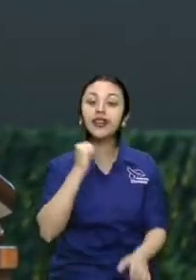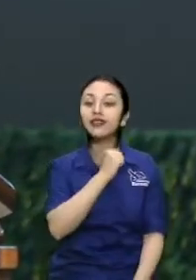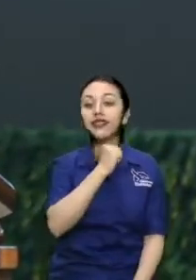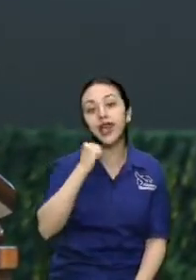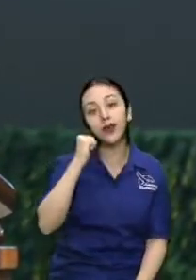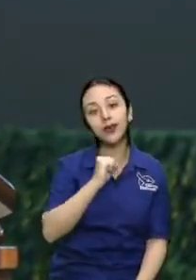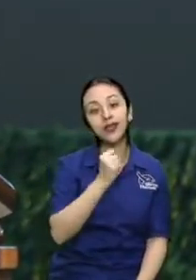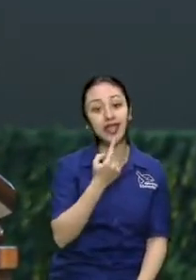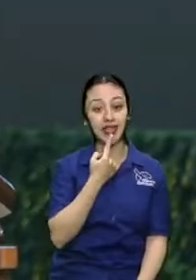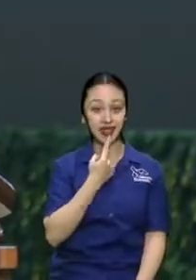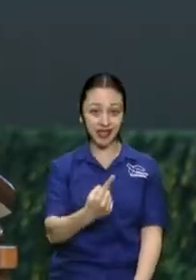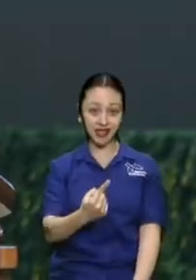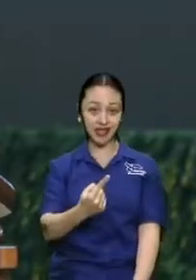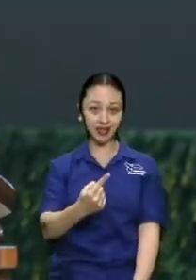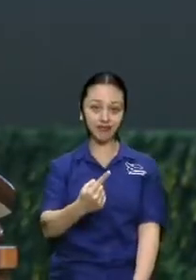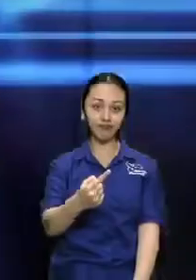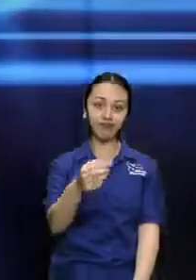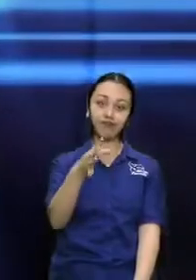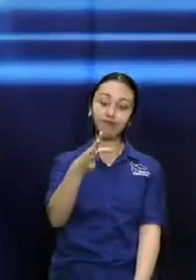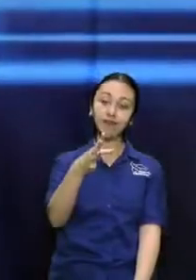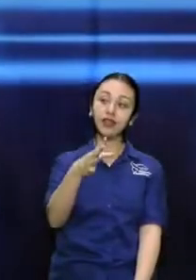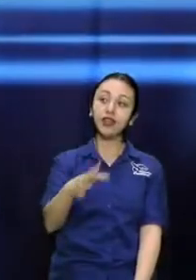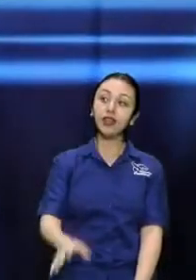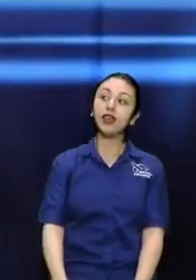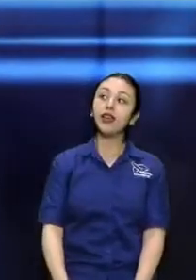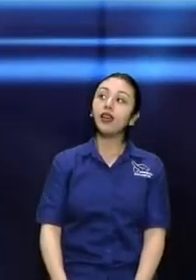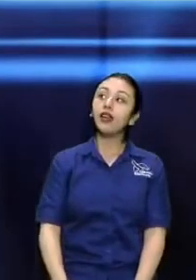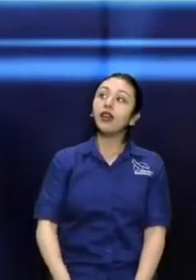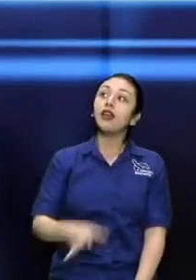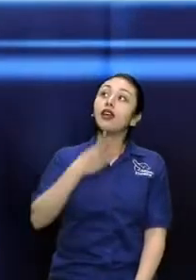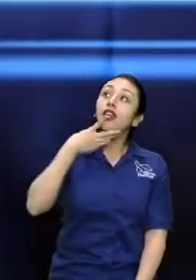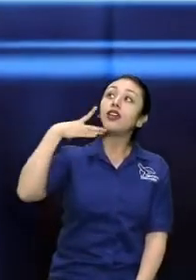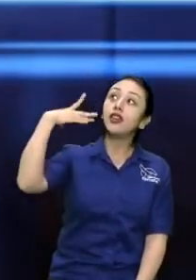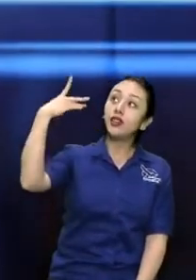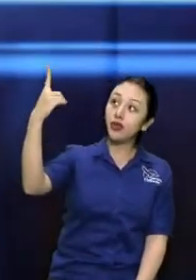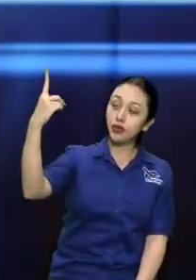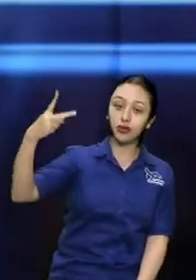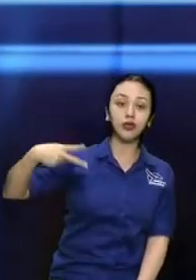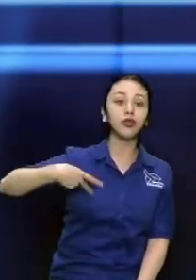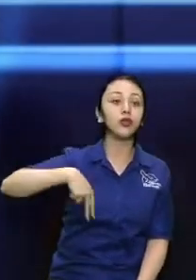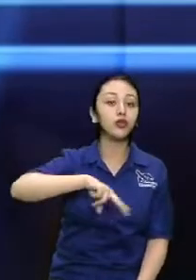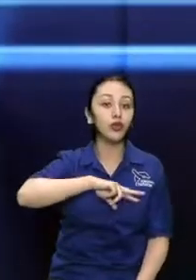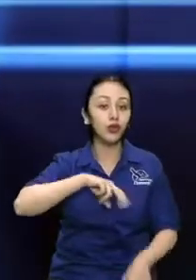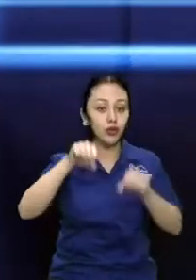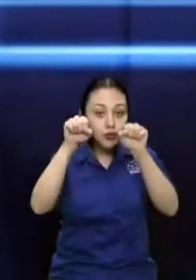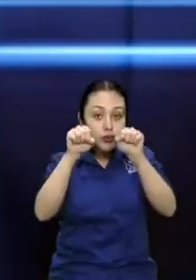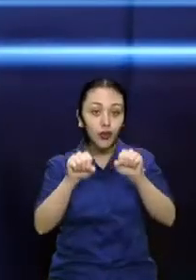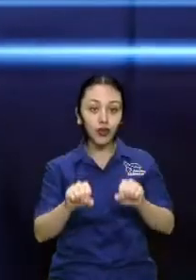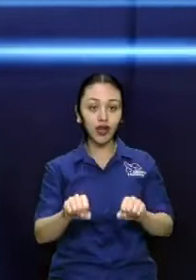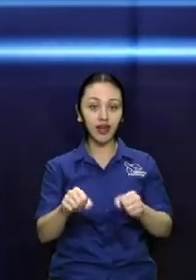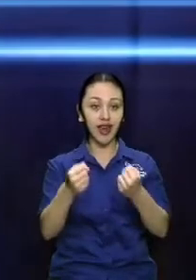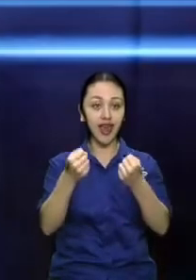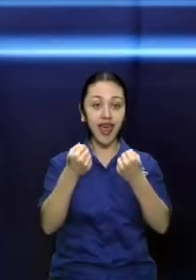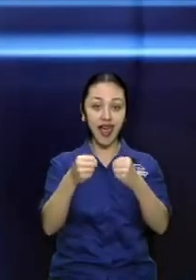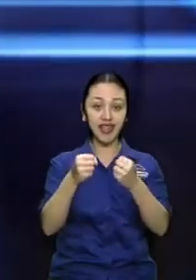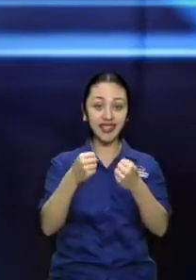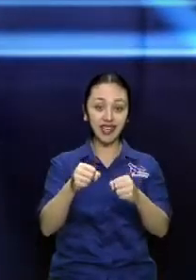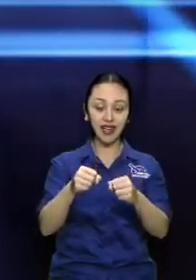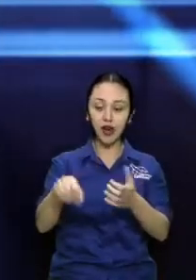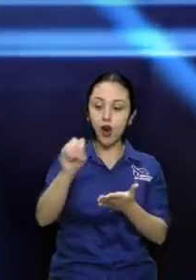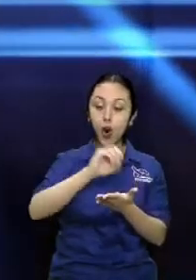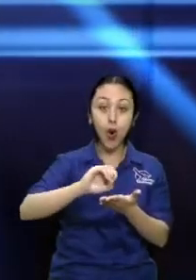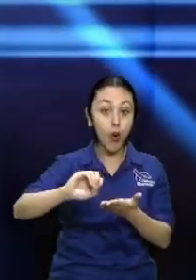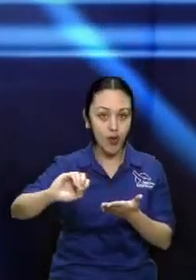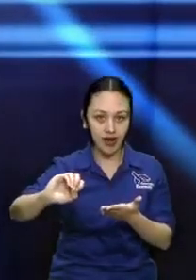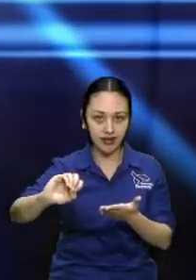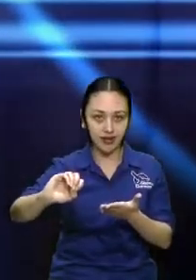Dios haremos proezas. Es decir, usted no es torpe,